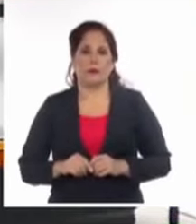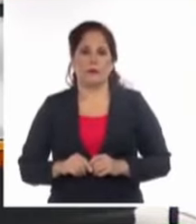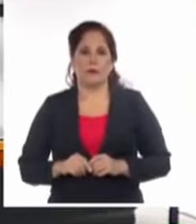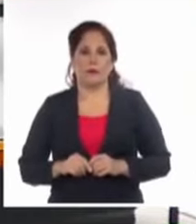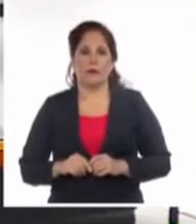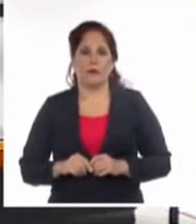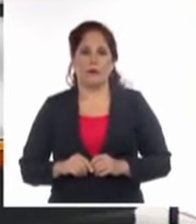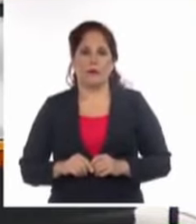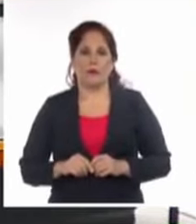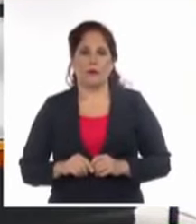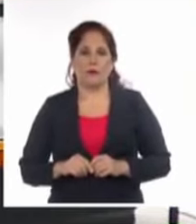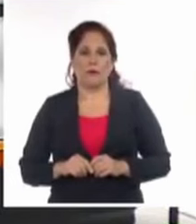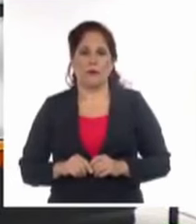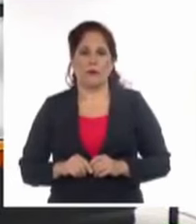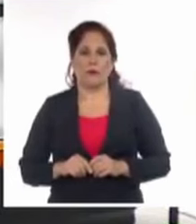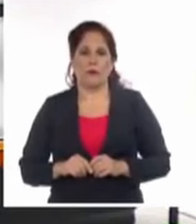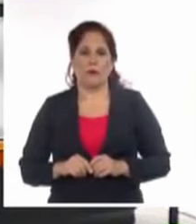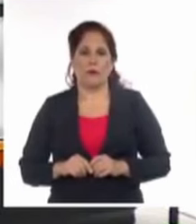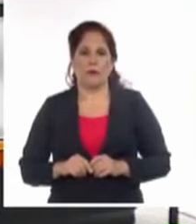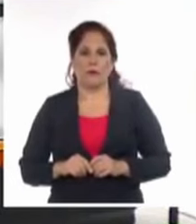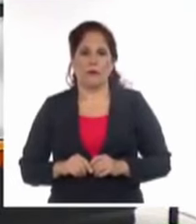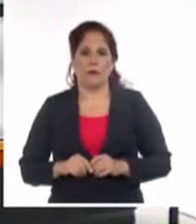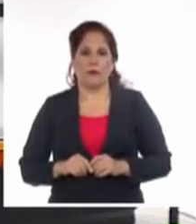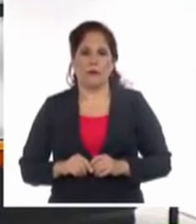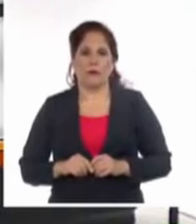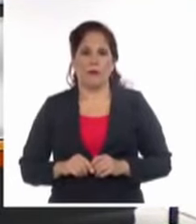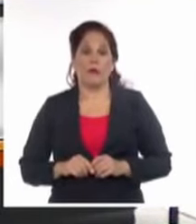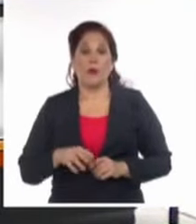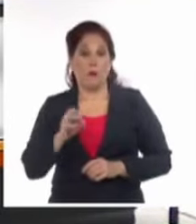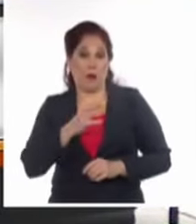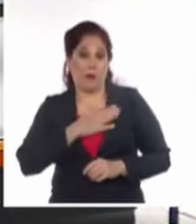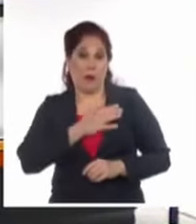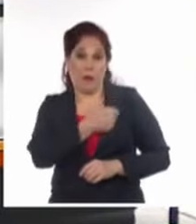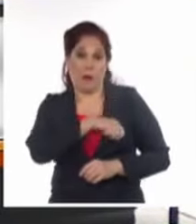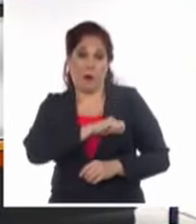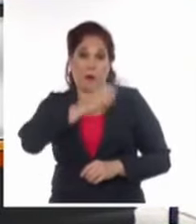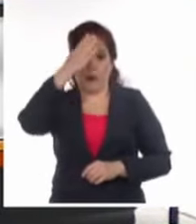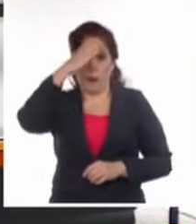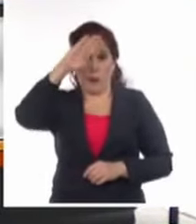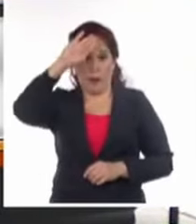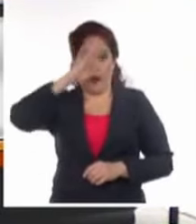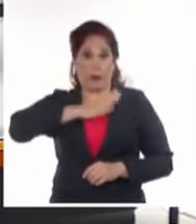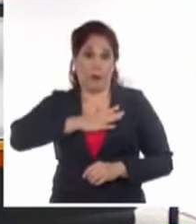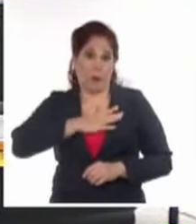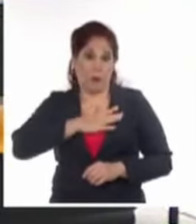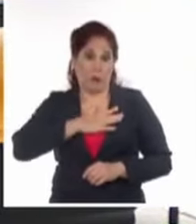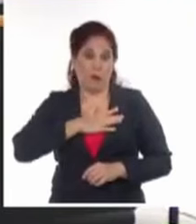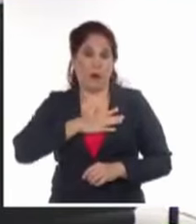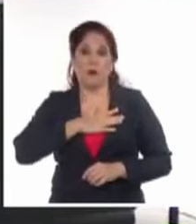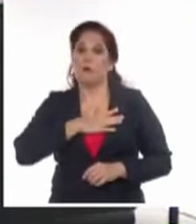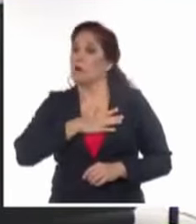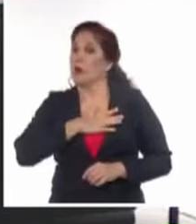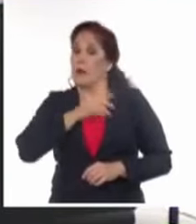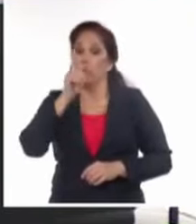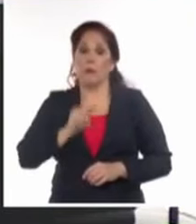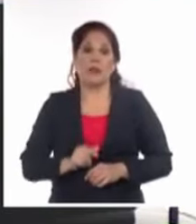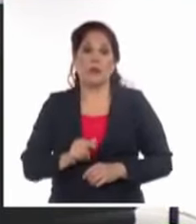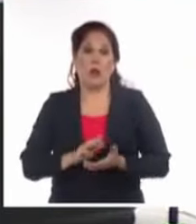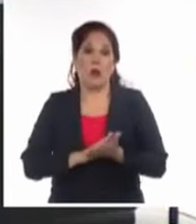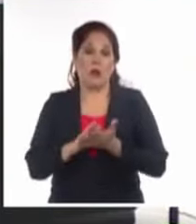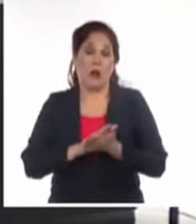para subirle los precios a la población. Esos son cubanos también, que nadie les está cobrando la salud ni la